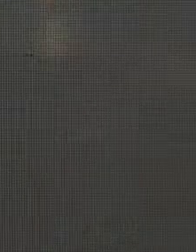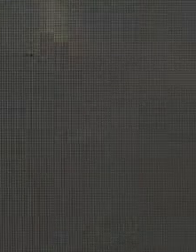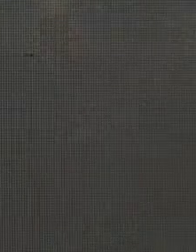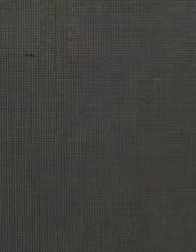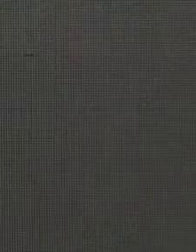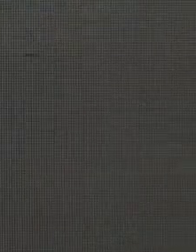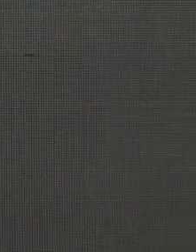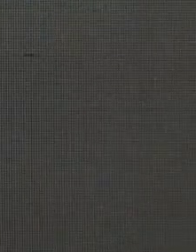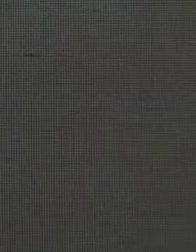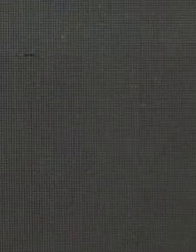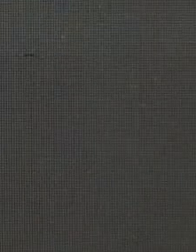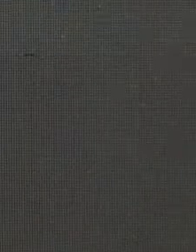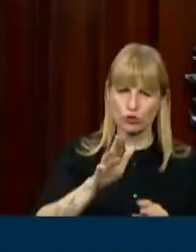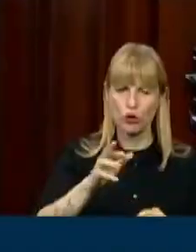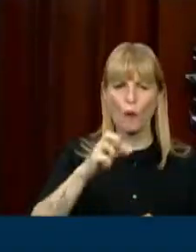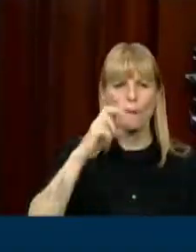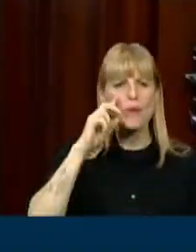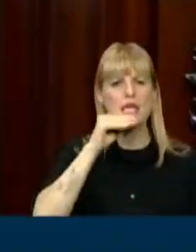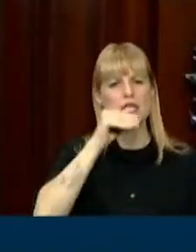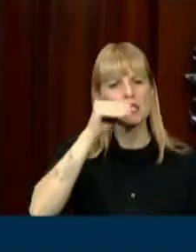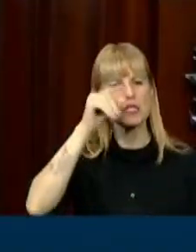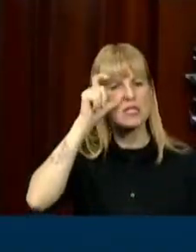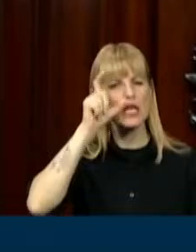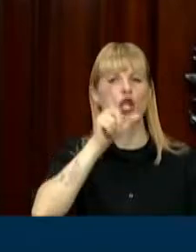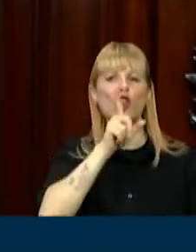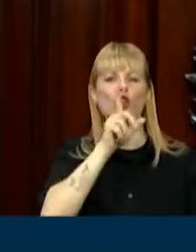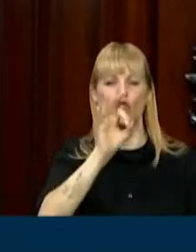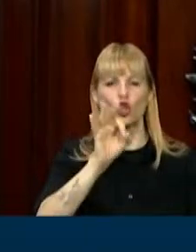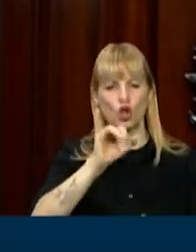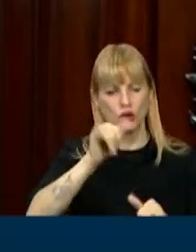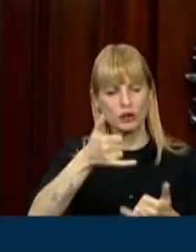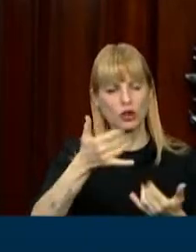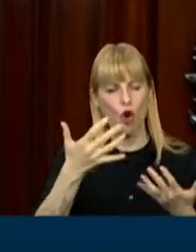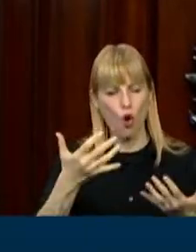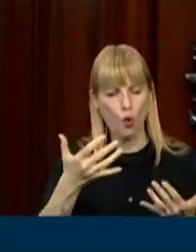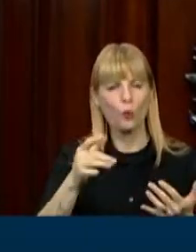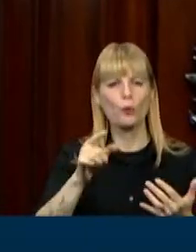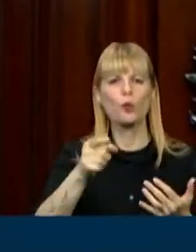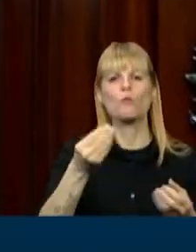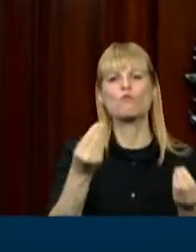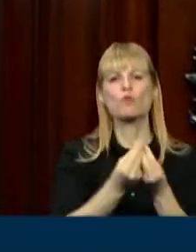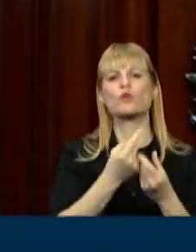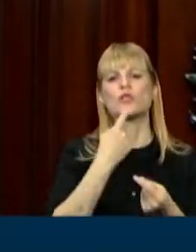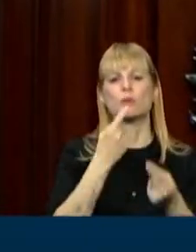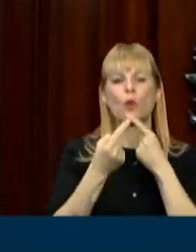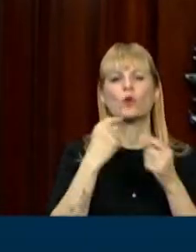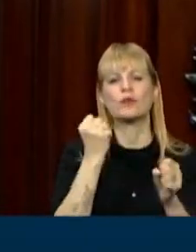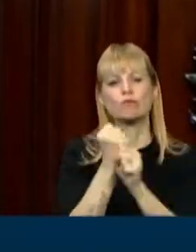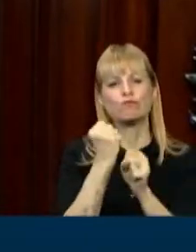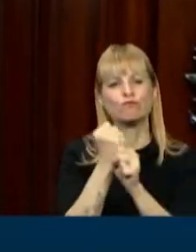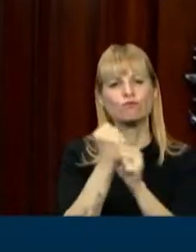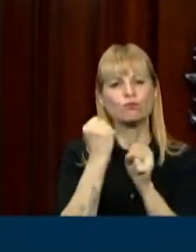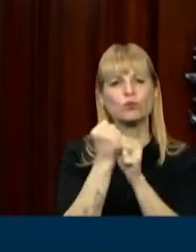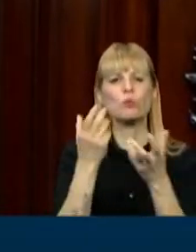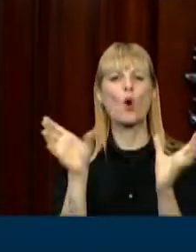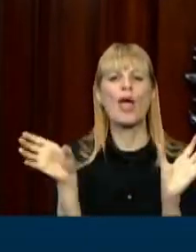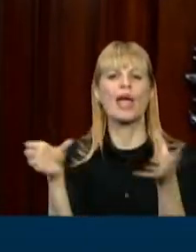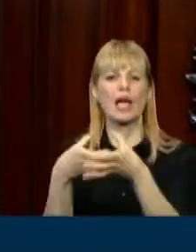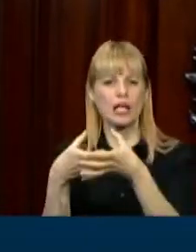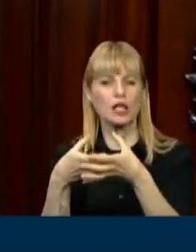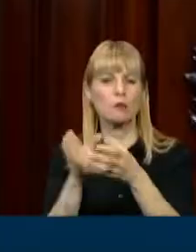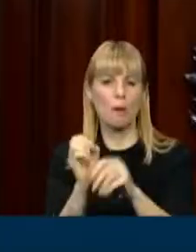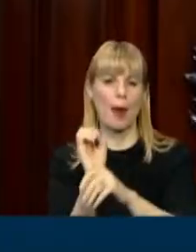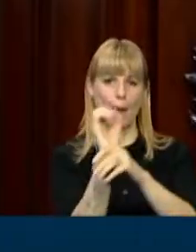cuadrado o una gestión de 4 lados a la que se incorporaba el jefe de